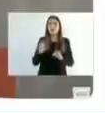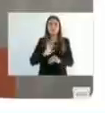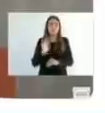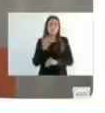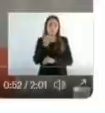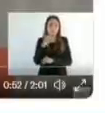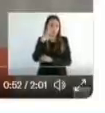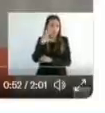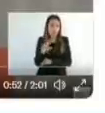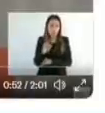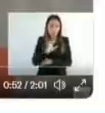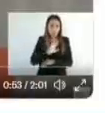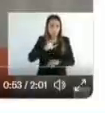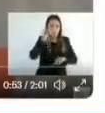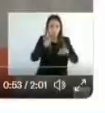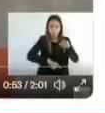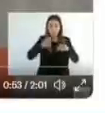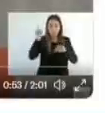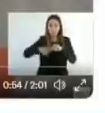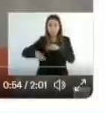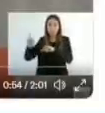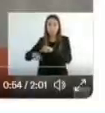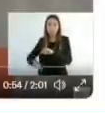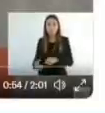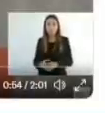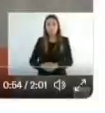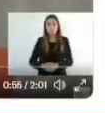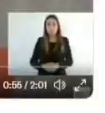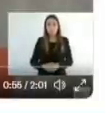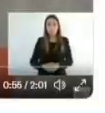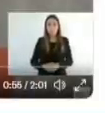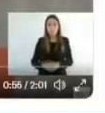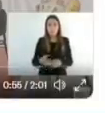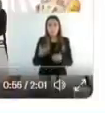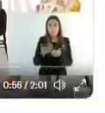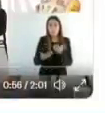las aduanas están